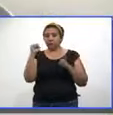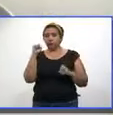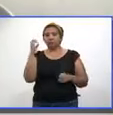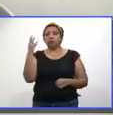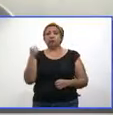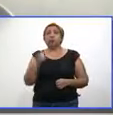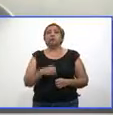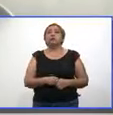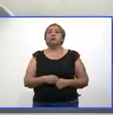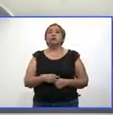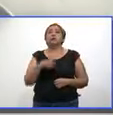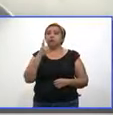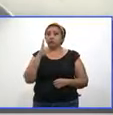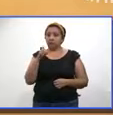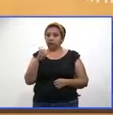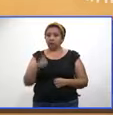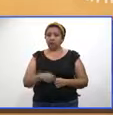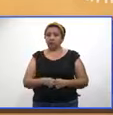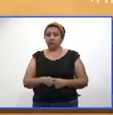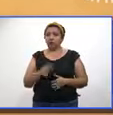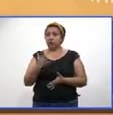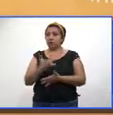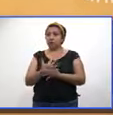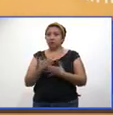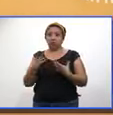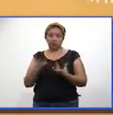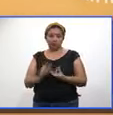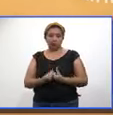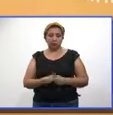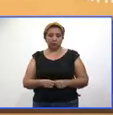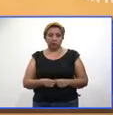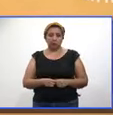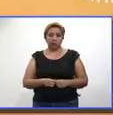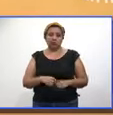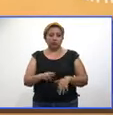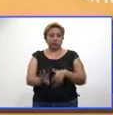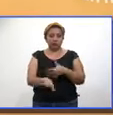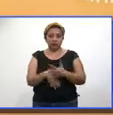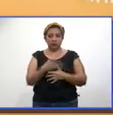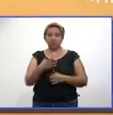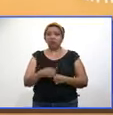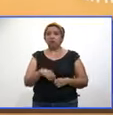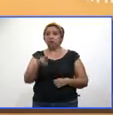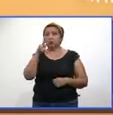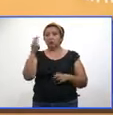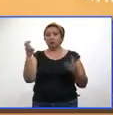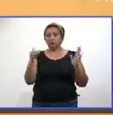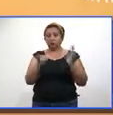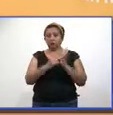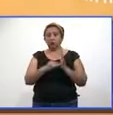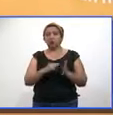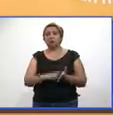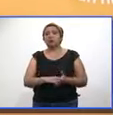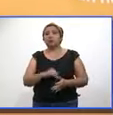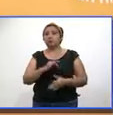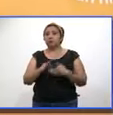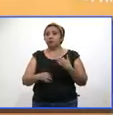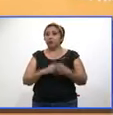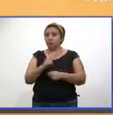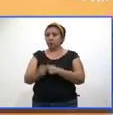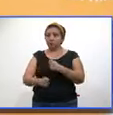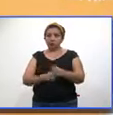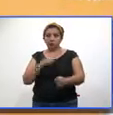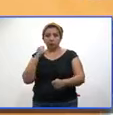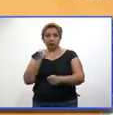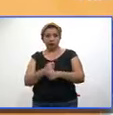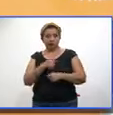202,669 pesos como parte del redondeo. Esperamos superar la cifra de los 200,000 pesos en todas nuestras tiendas, en